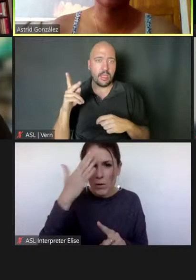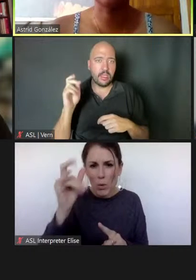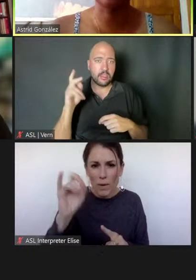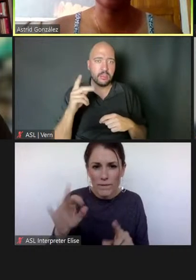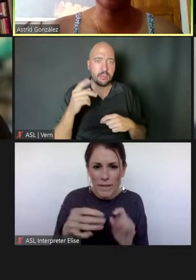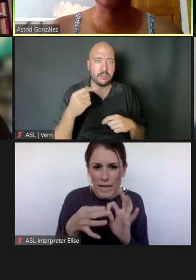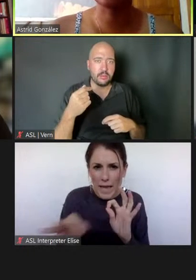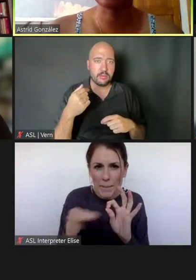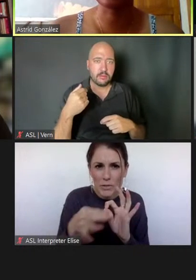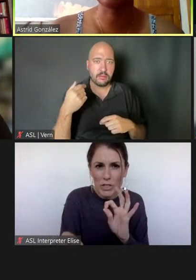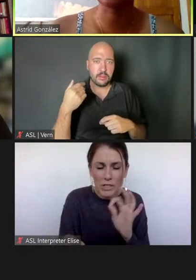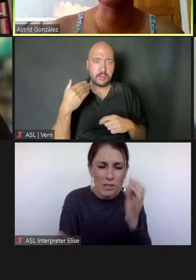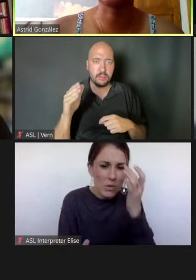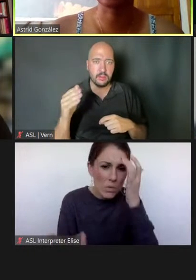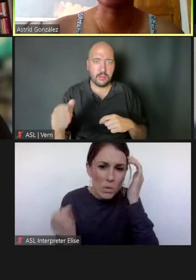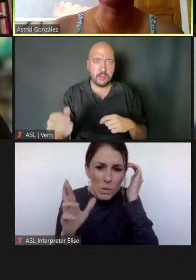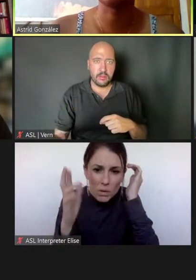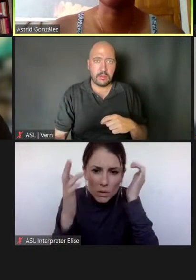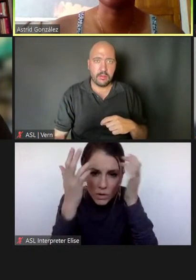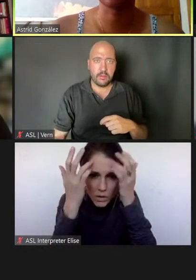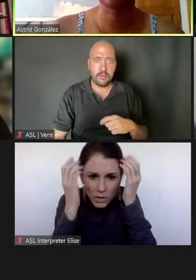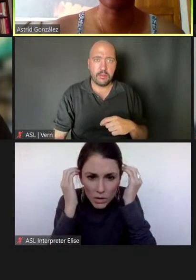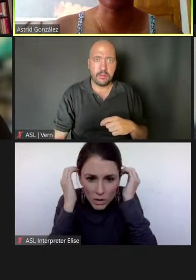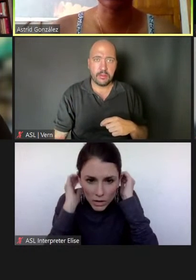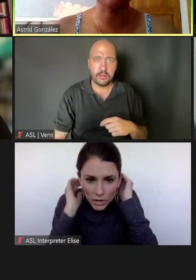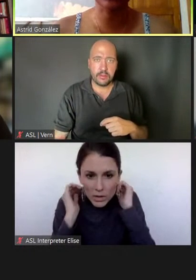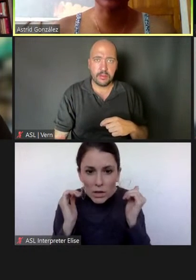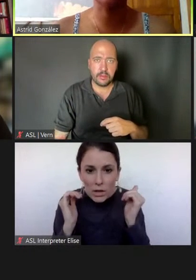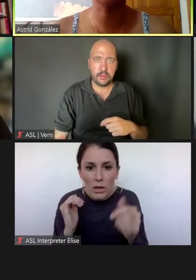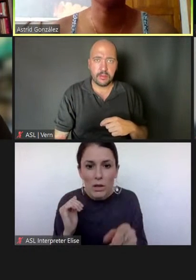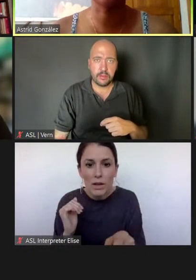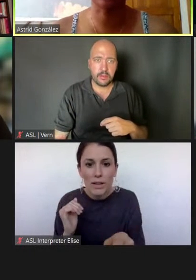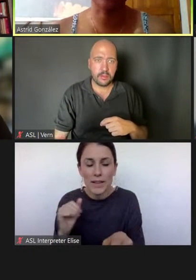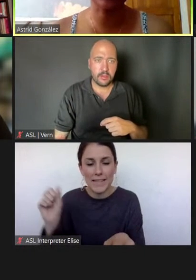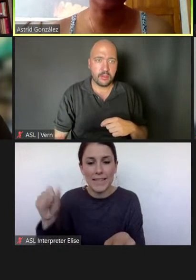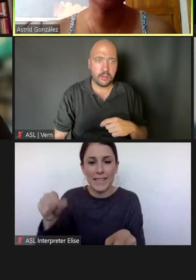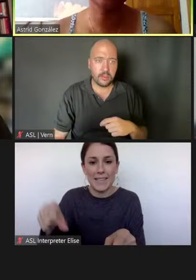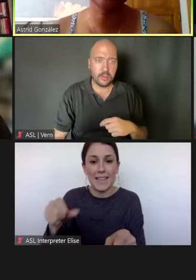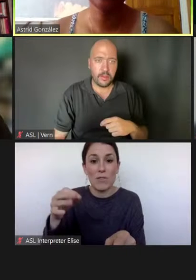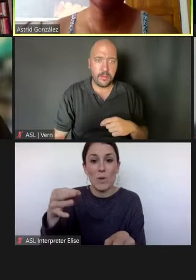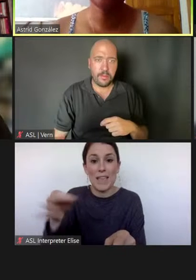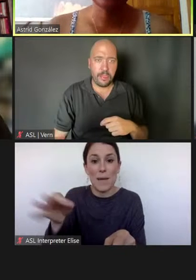Así que crecí y nací en una ciudad con